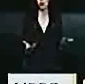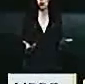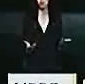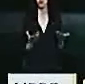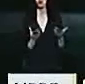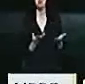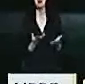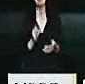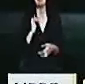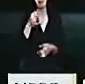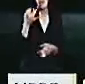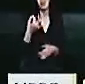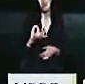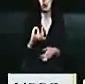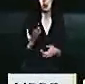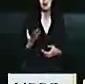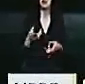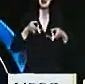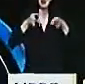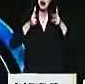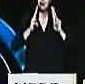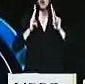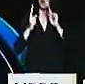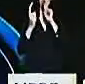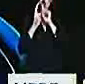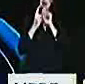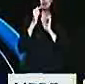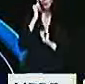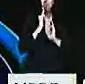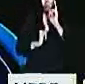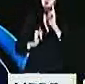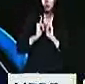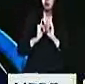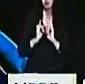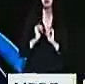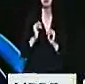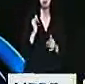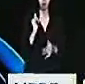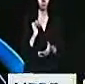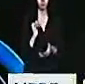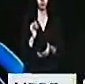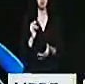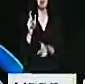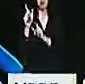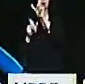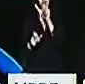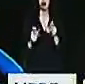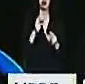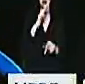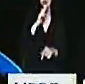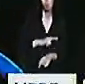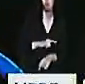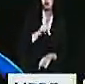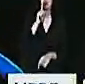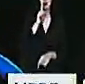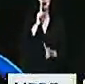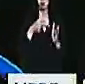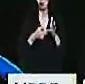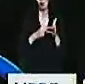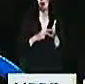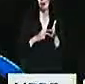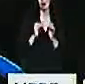Entonces, efectivamente, o el derecho a la conectividad, lo que decía Natacha, que su población tiene problemas de conectividad.